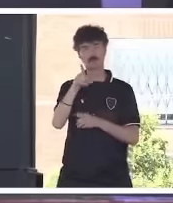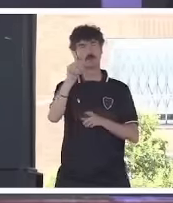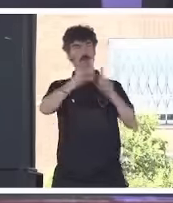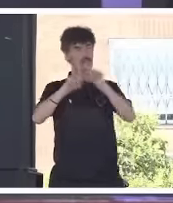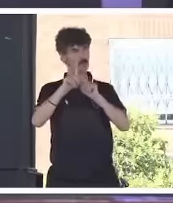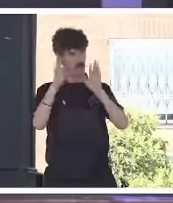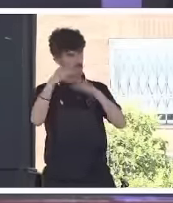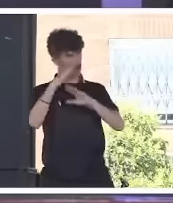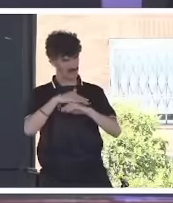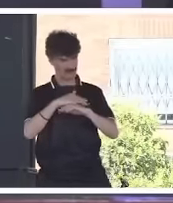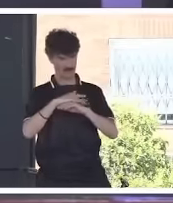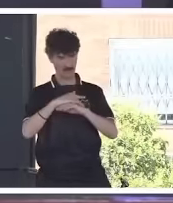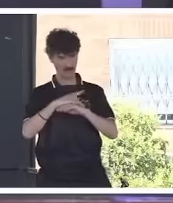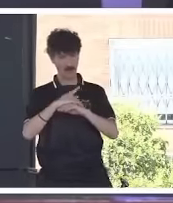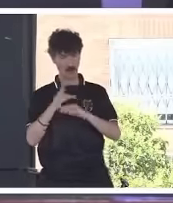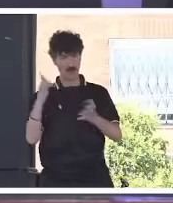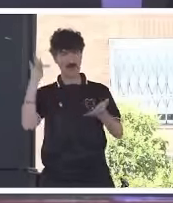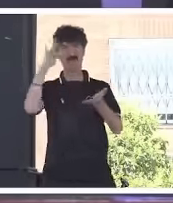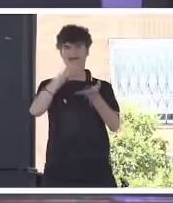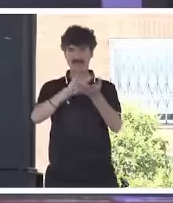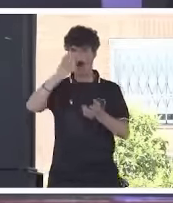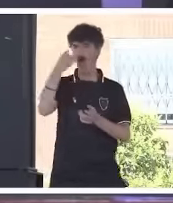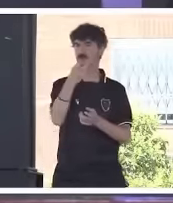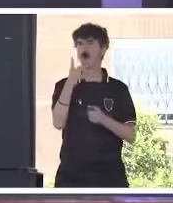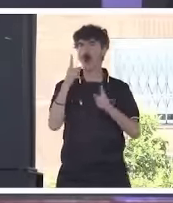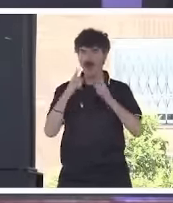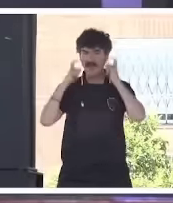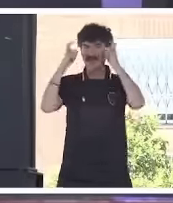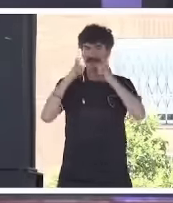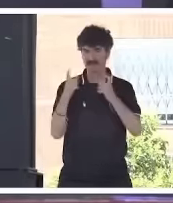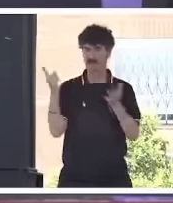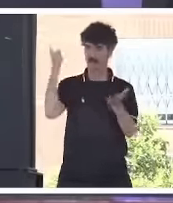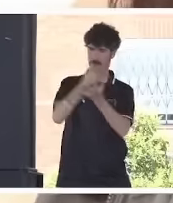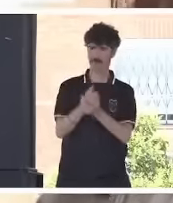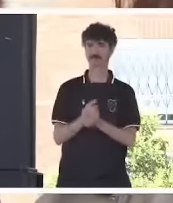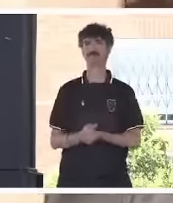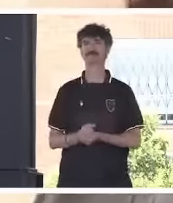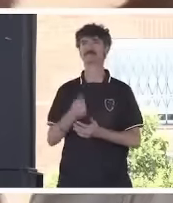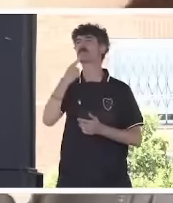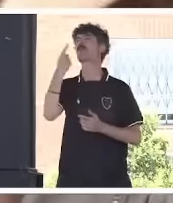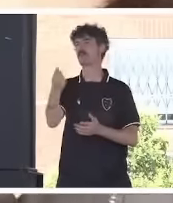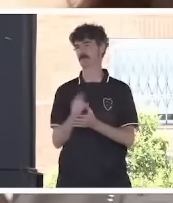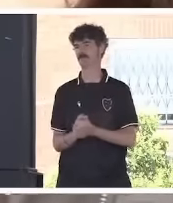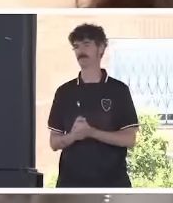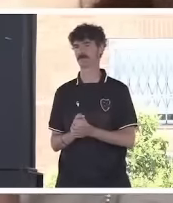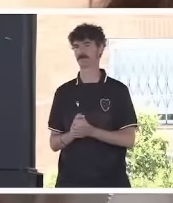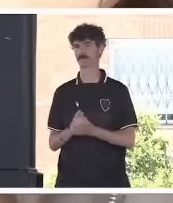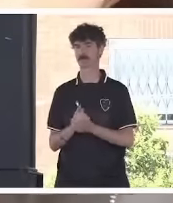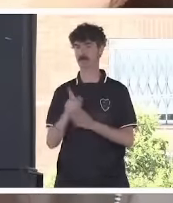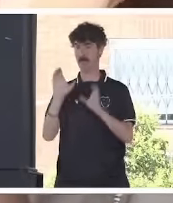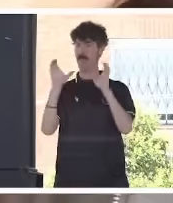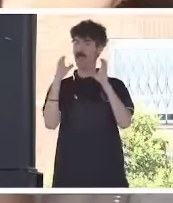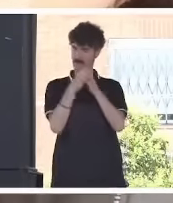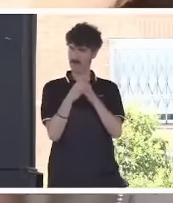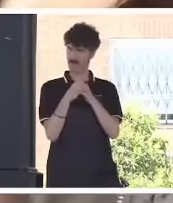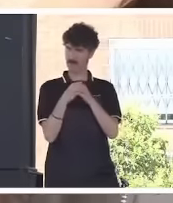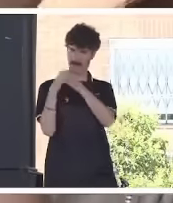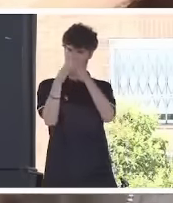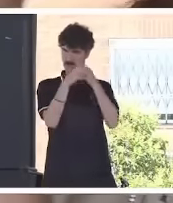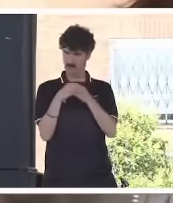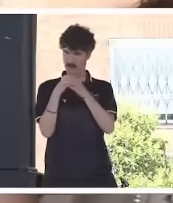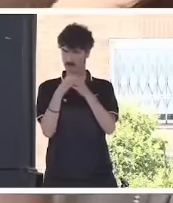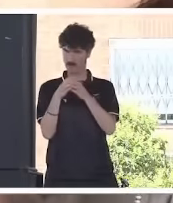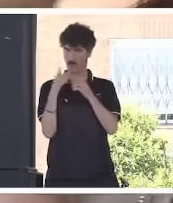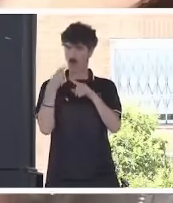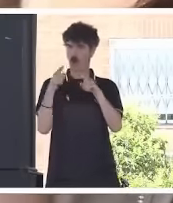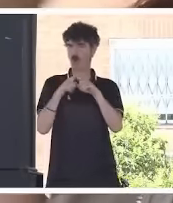mamá, otro día lo volvéis a intentar. Que es lo que yo le digo, que hay que ser equipo, que cuando las